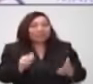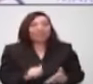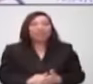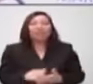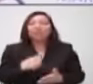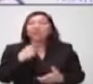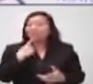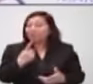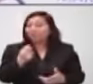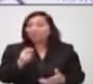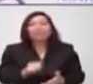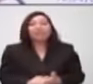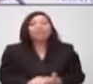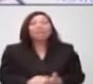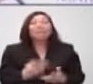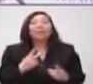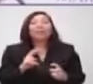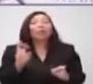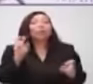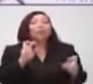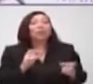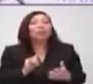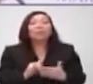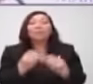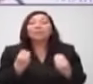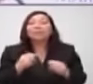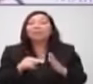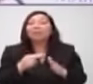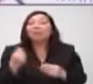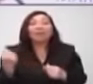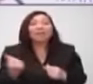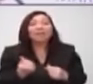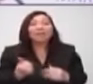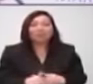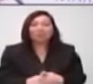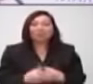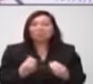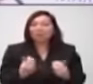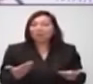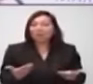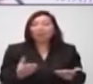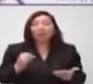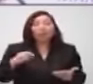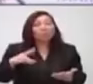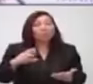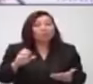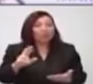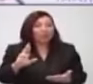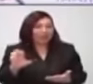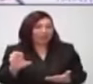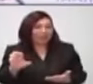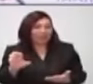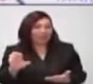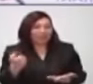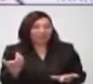Entonces yo prefiero ser suspicaz y prefiero tener dudas sobre este nivel de celeridad, señor presidente. Porque en el caso Comunicore, para recordar,